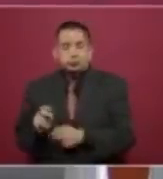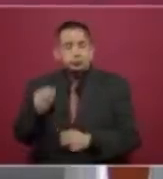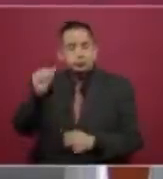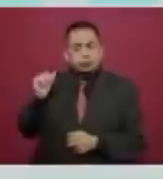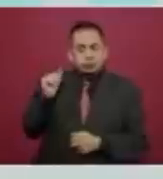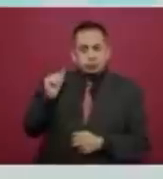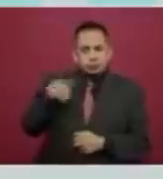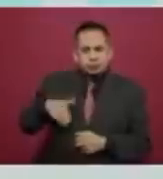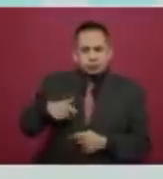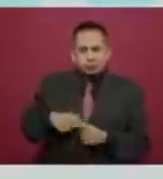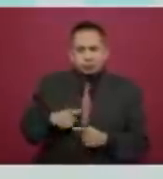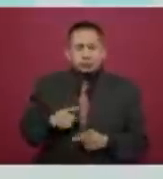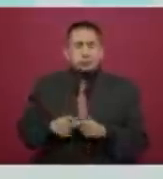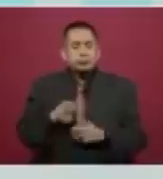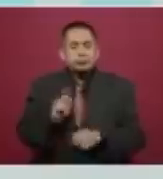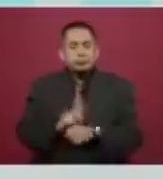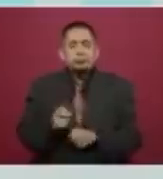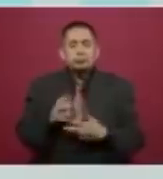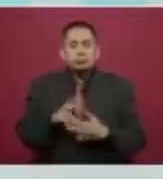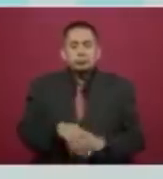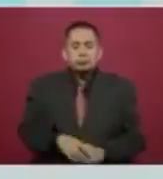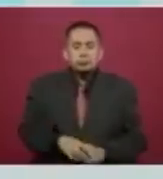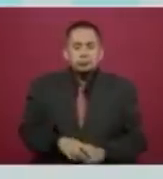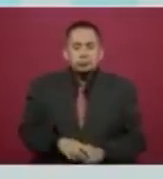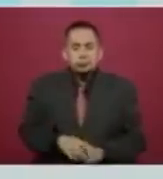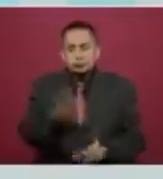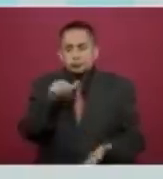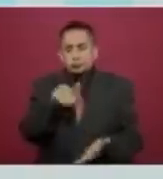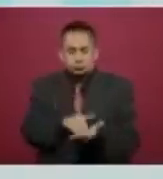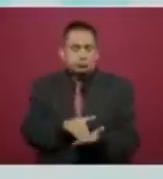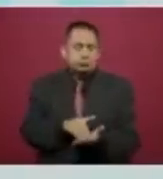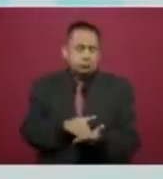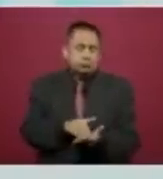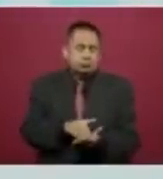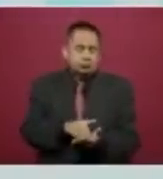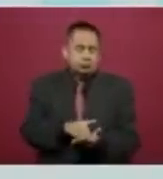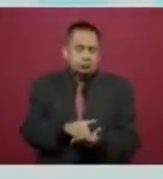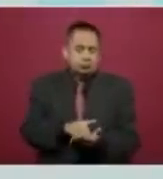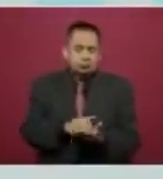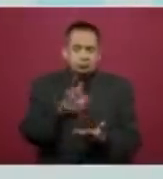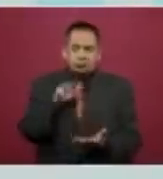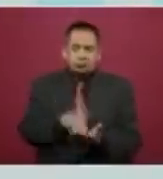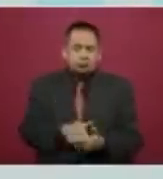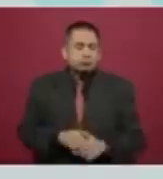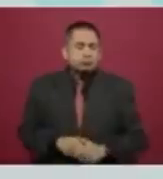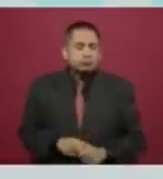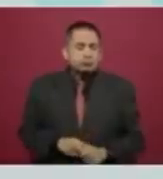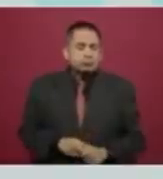promedio diario, 5 mil.